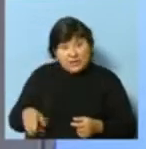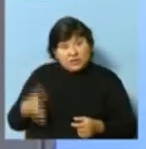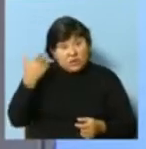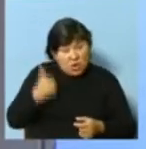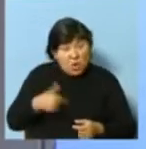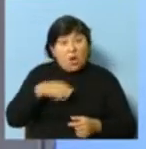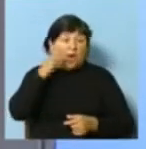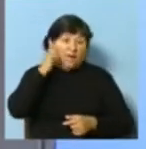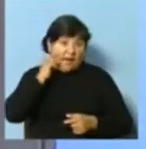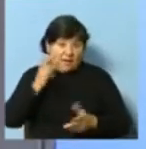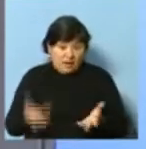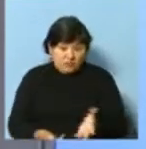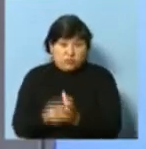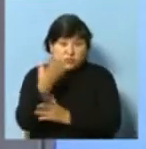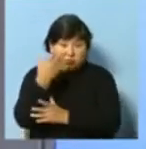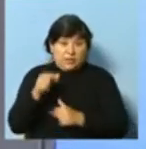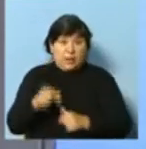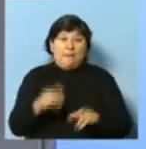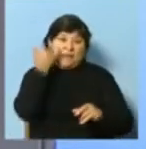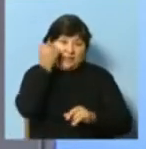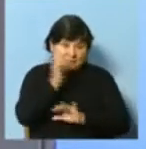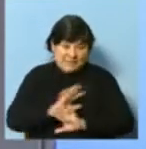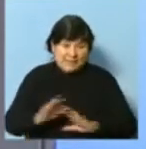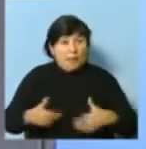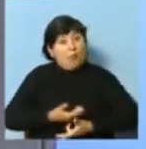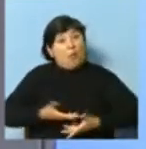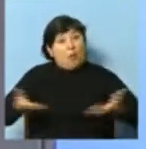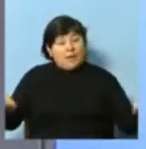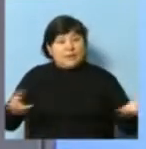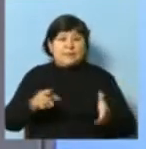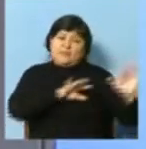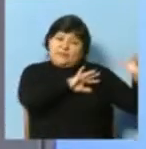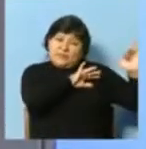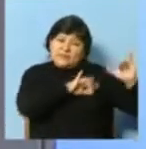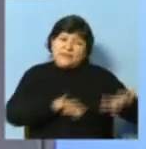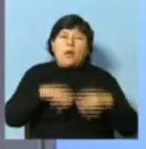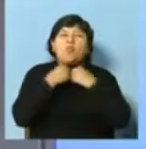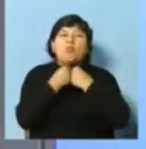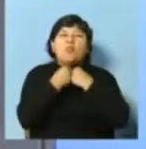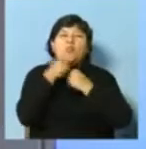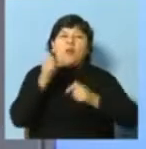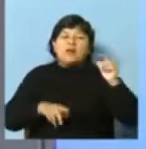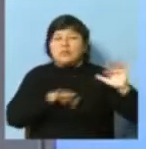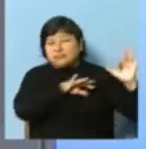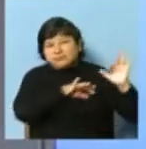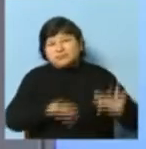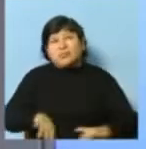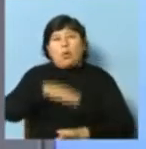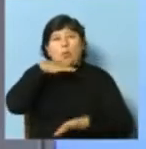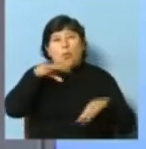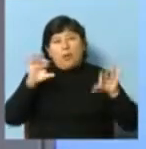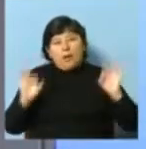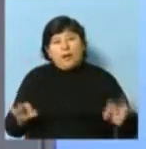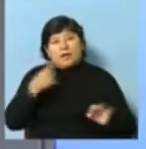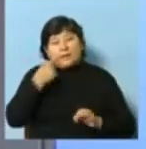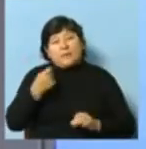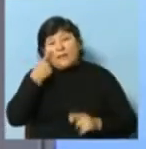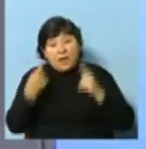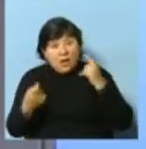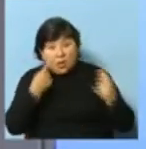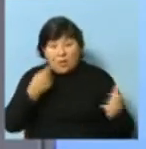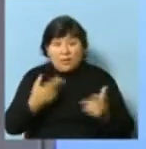se estrenó en plaza belgrano con un lleno total es increíble inclusive nos va surgiendo nuevos